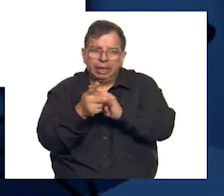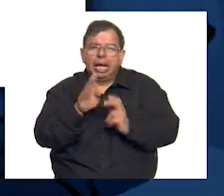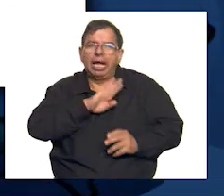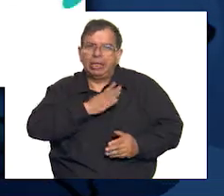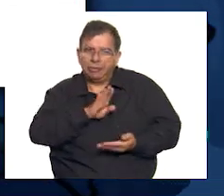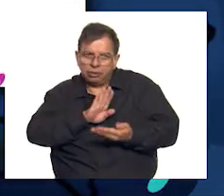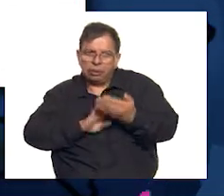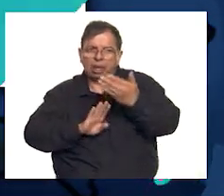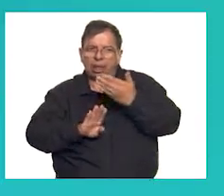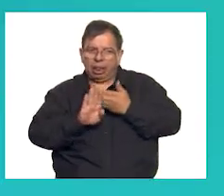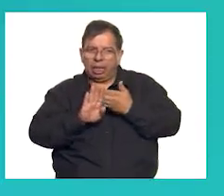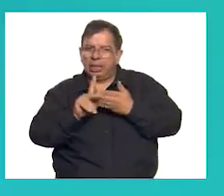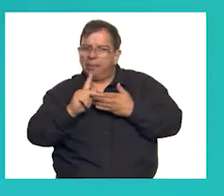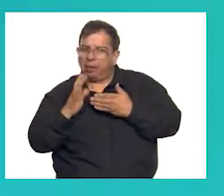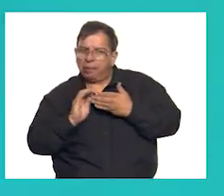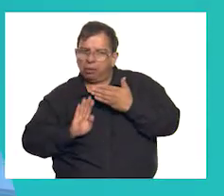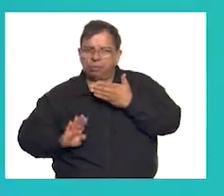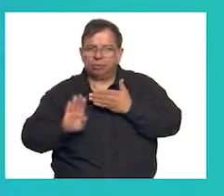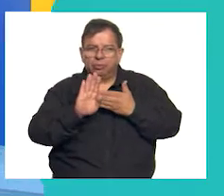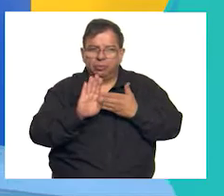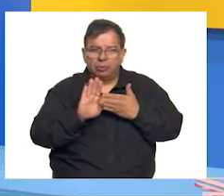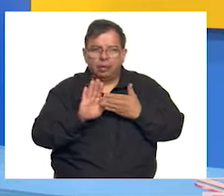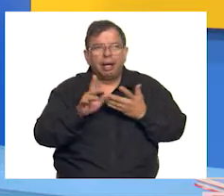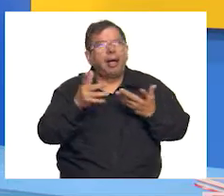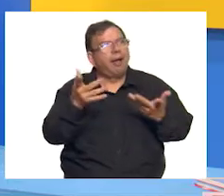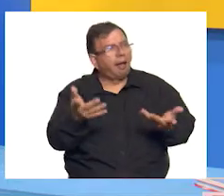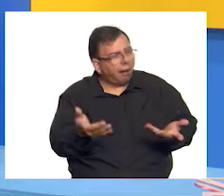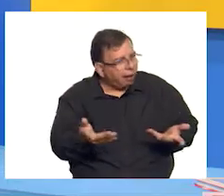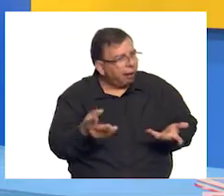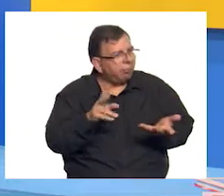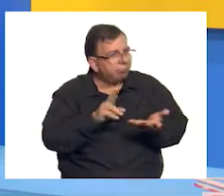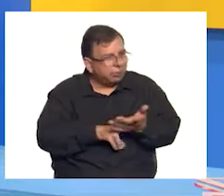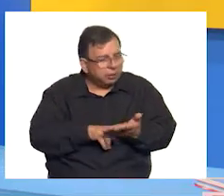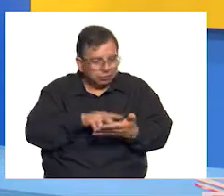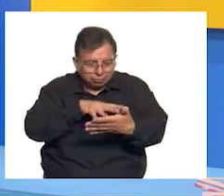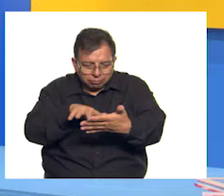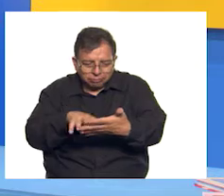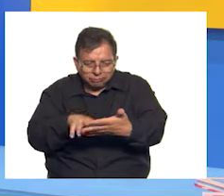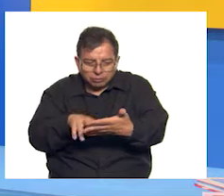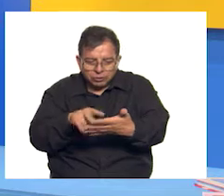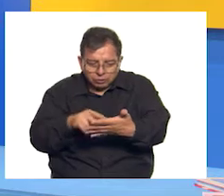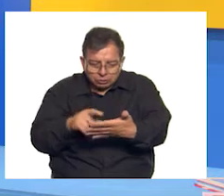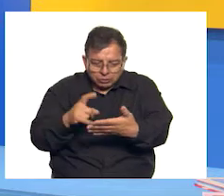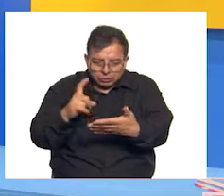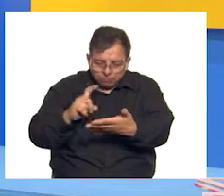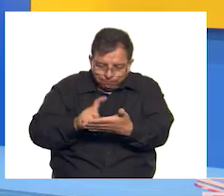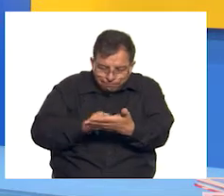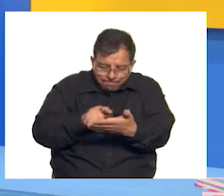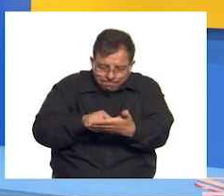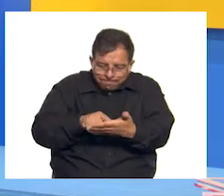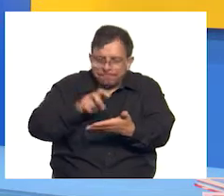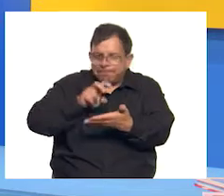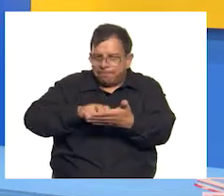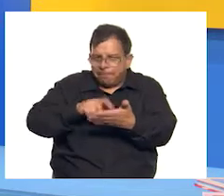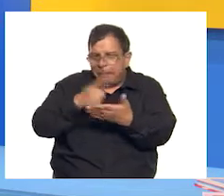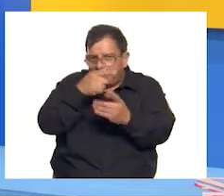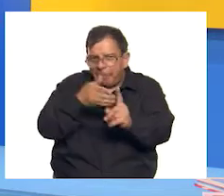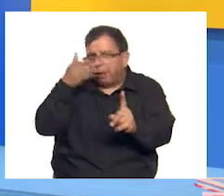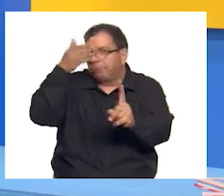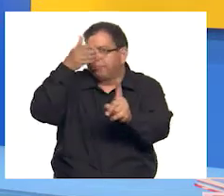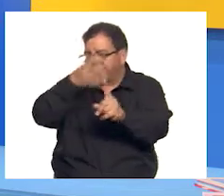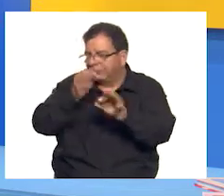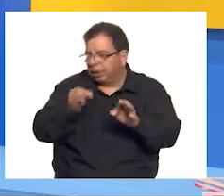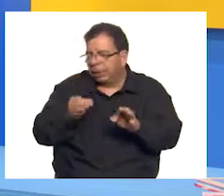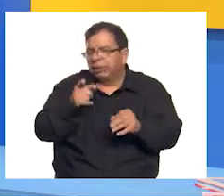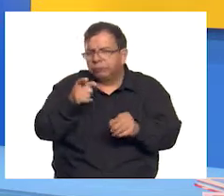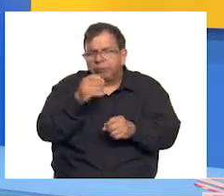Qué valioso eso que dice. Fuiste autocrítica con tu texto, considerando cumplir con el propósito del mismo y te